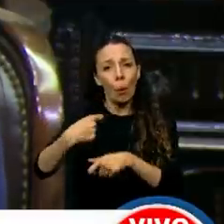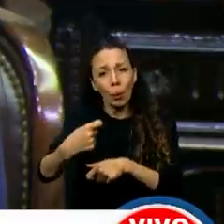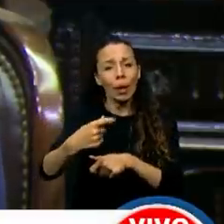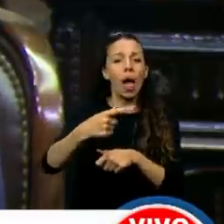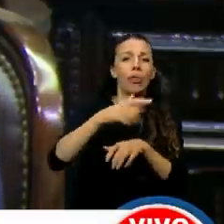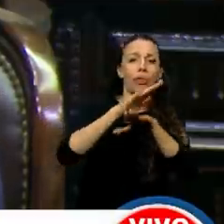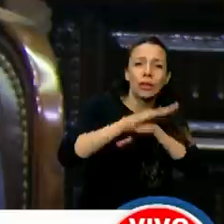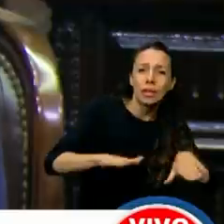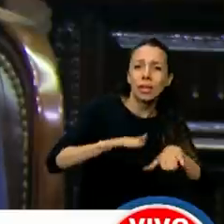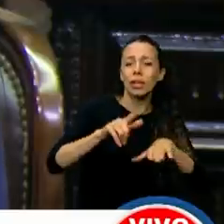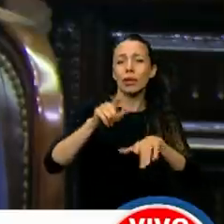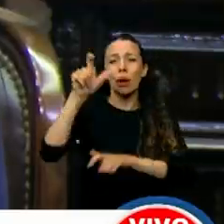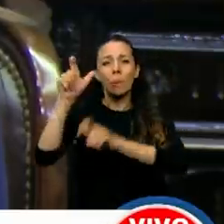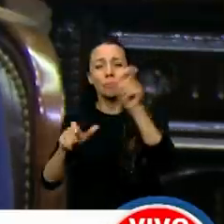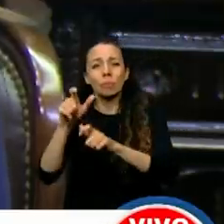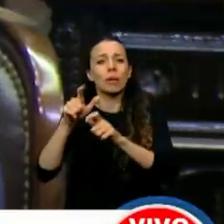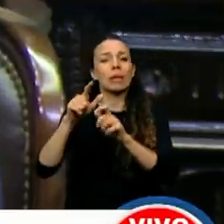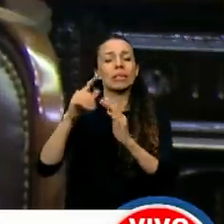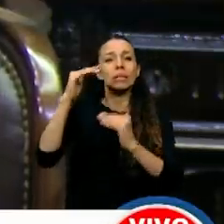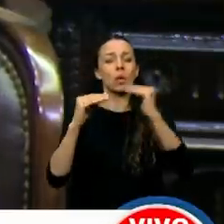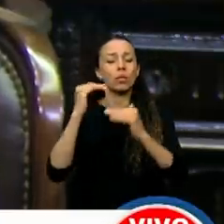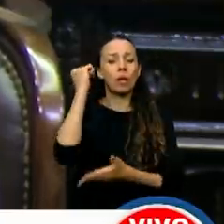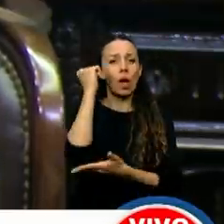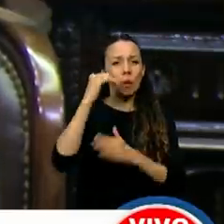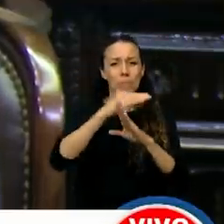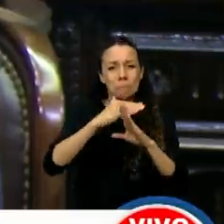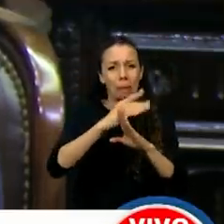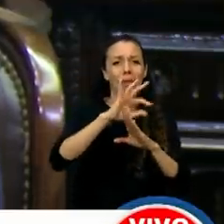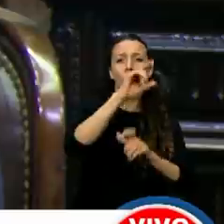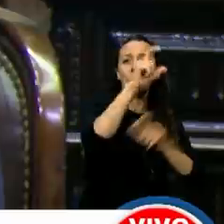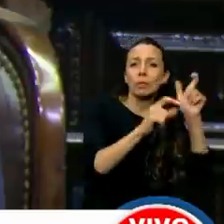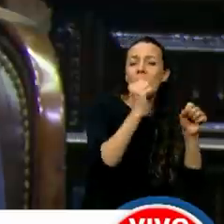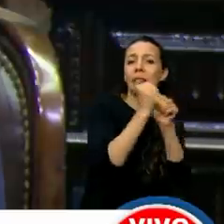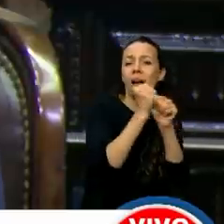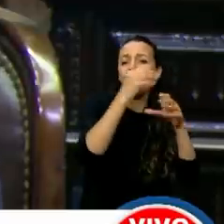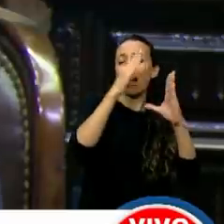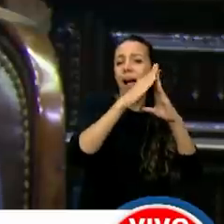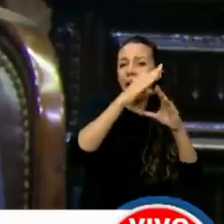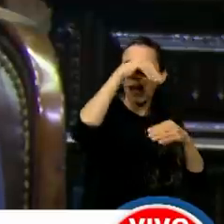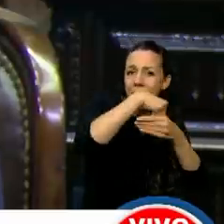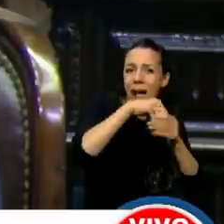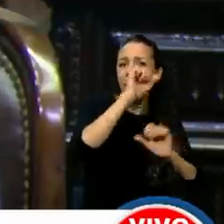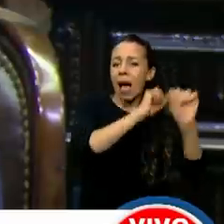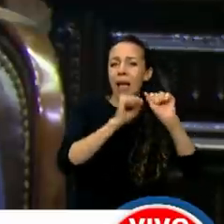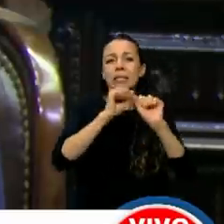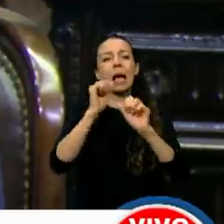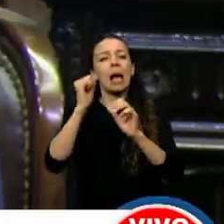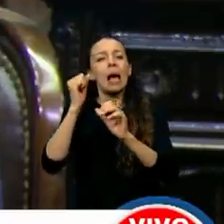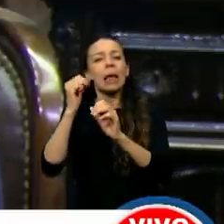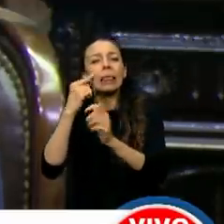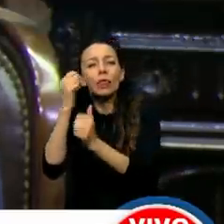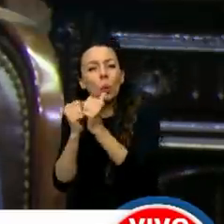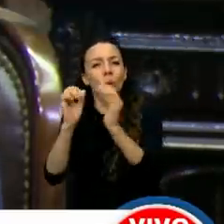hacia la clase media hacia las economías domésticas hacia las economías industriales hacia todo el que